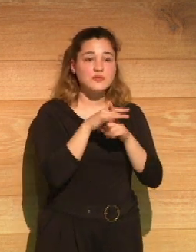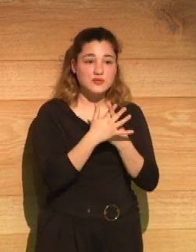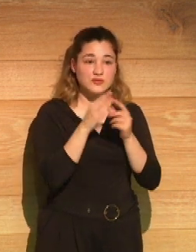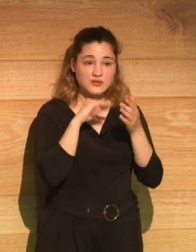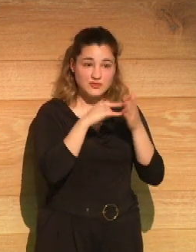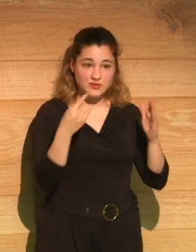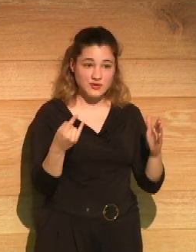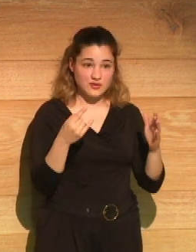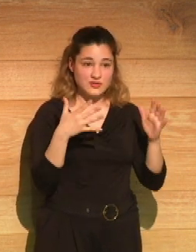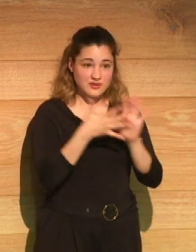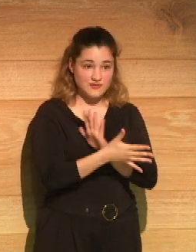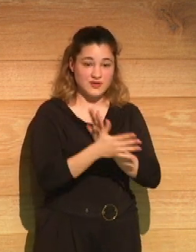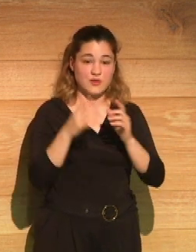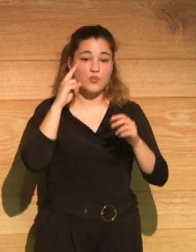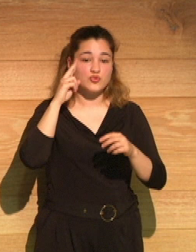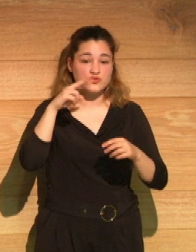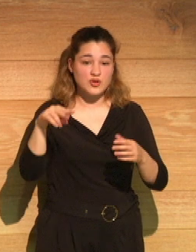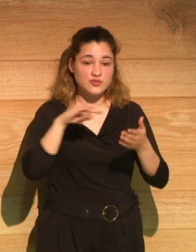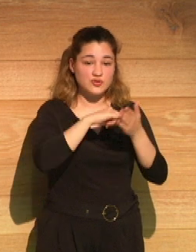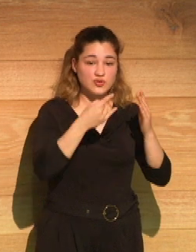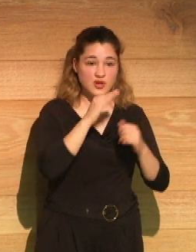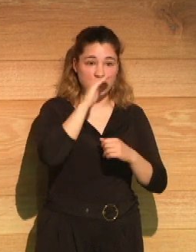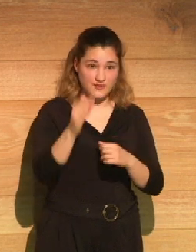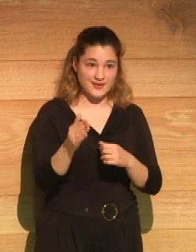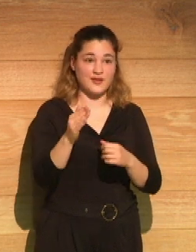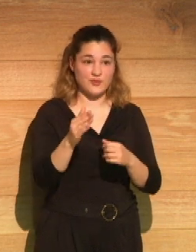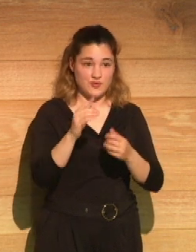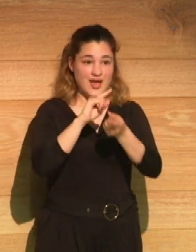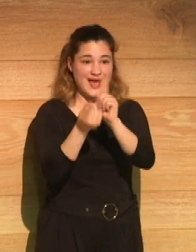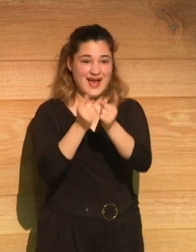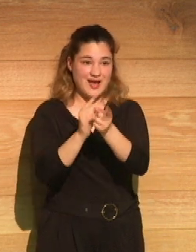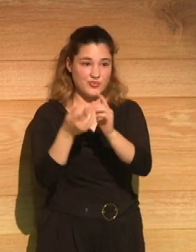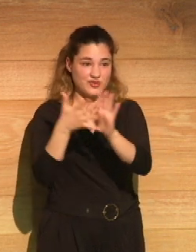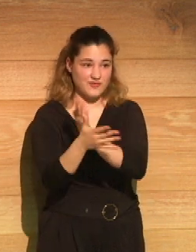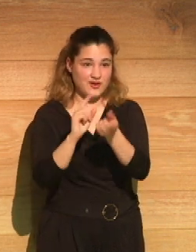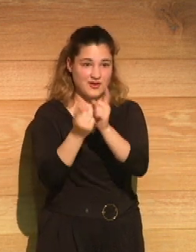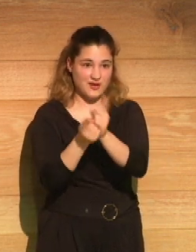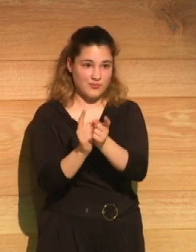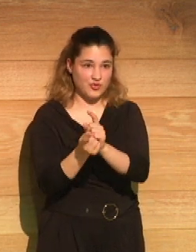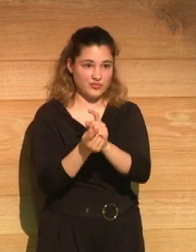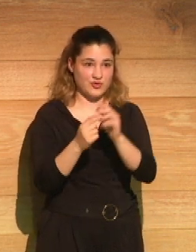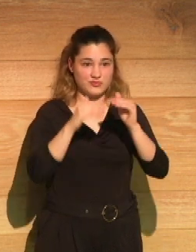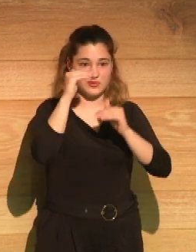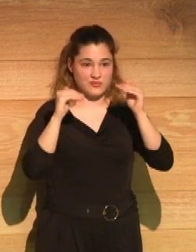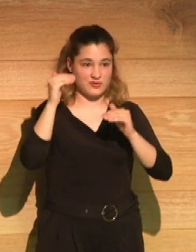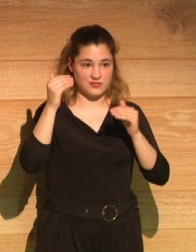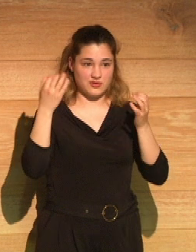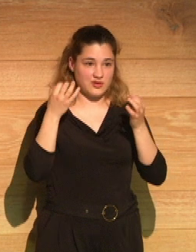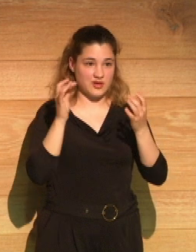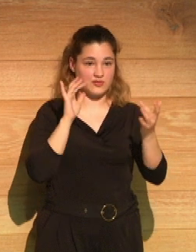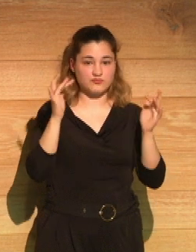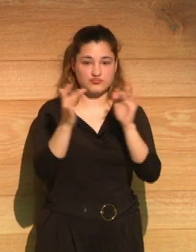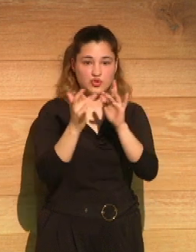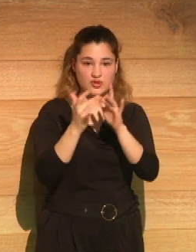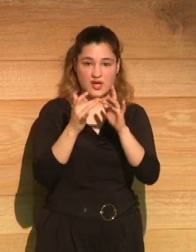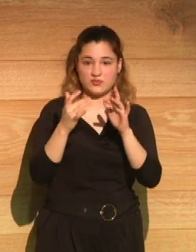refieren al impacto de la tecnología en los museos, a los cambios que esto genera a todo nivel, a nivel de interactividad entre